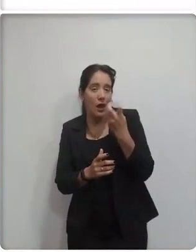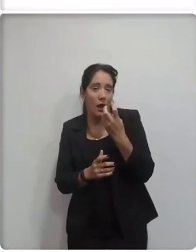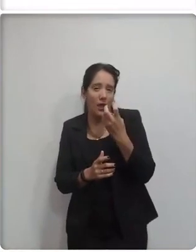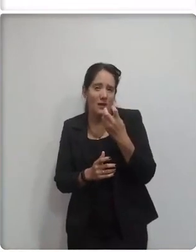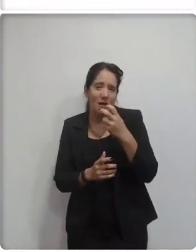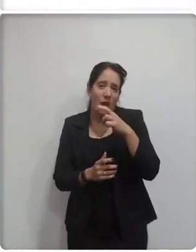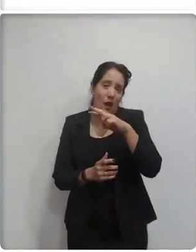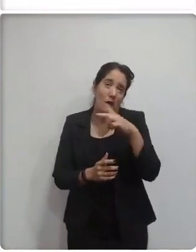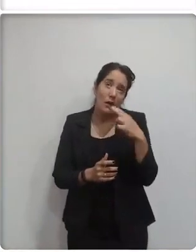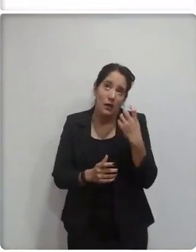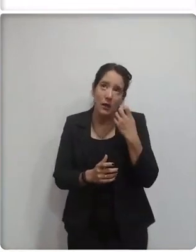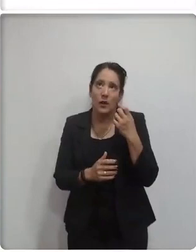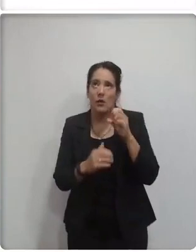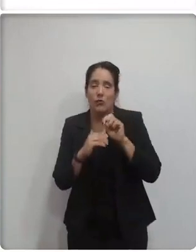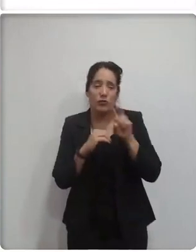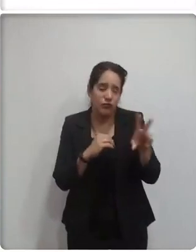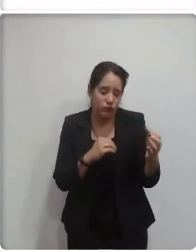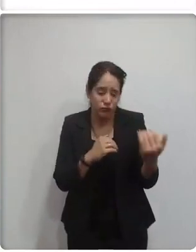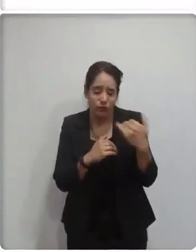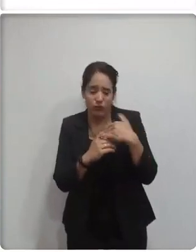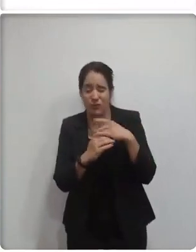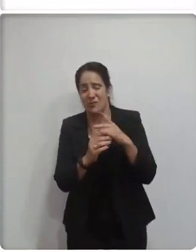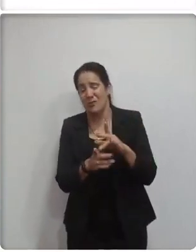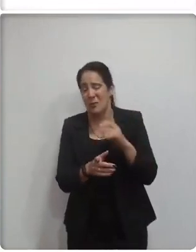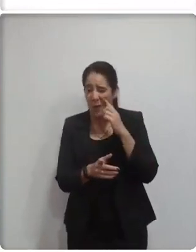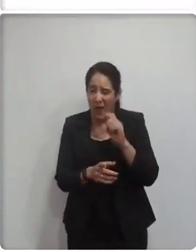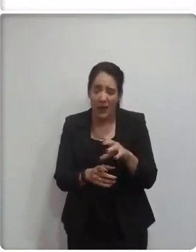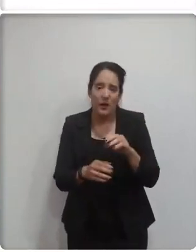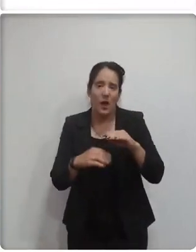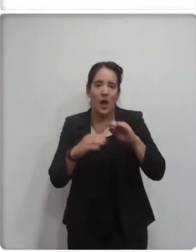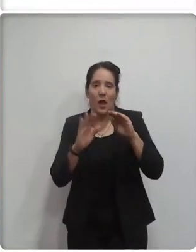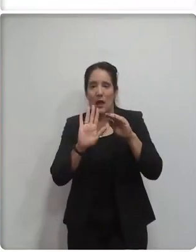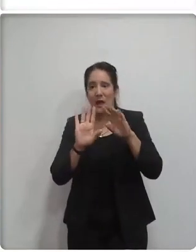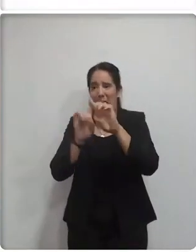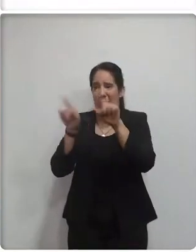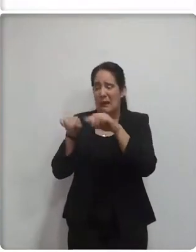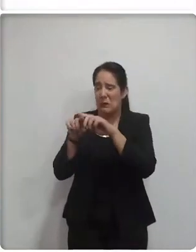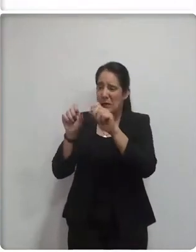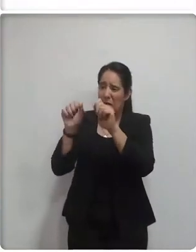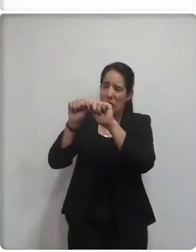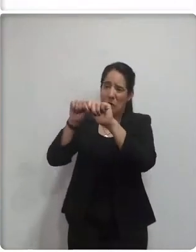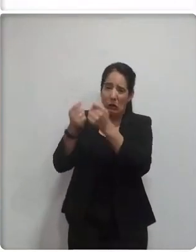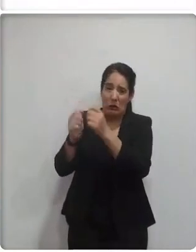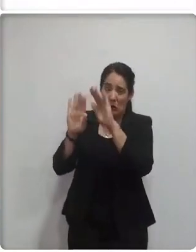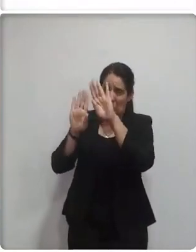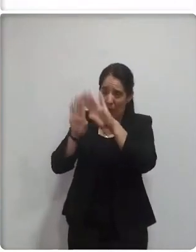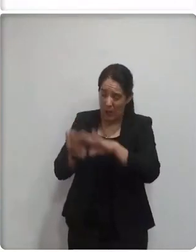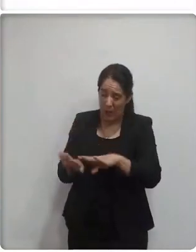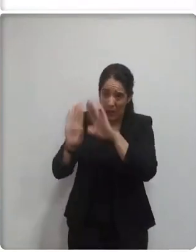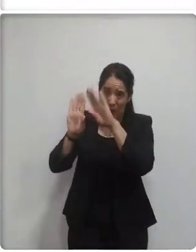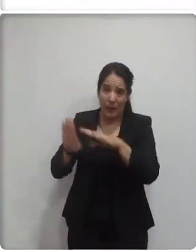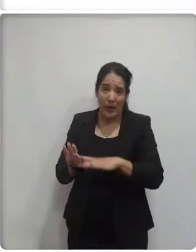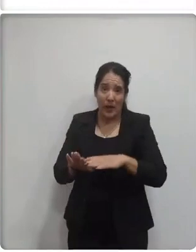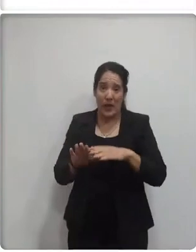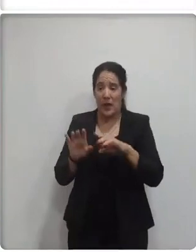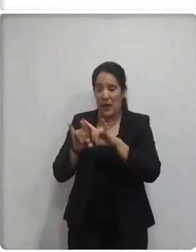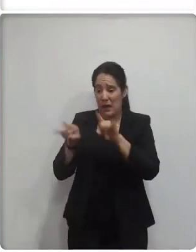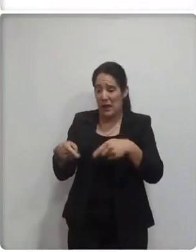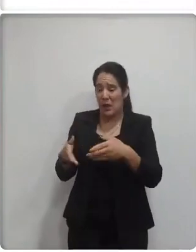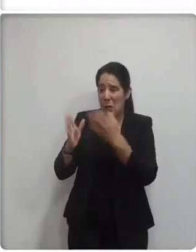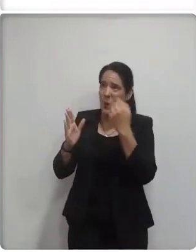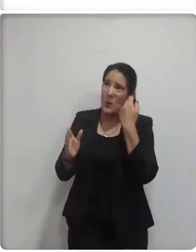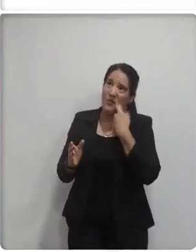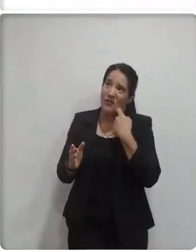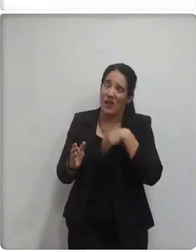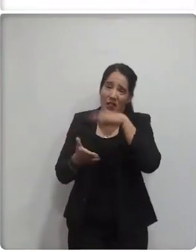de la sala, que el vinílico despegado, que el azulejo roto en la pared, que el mueble que le falta